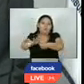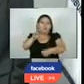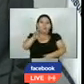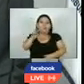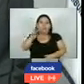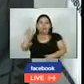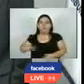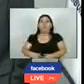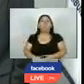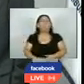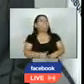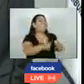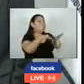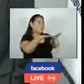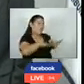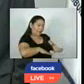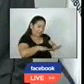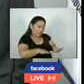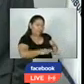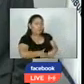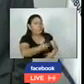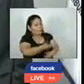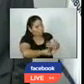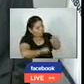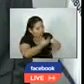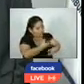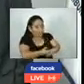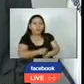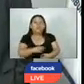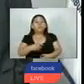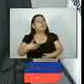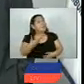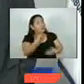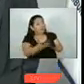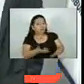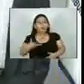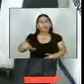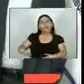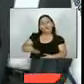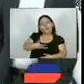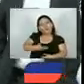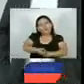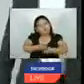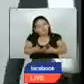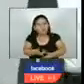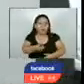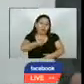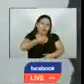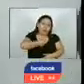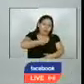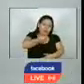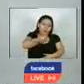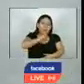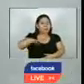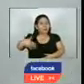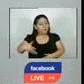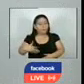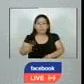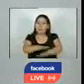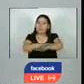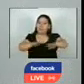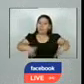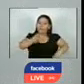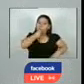del 2024. Muchas gracias, magistrado, por sus declaraciones. Y por supuesto, Roxana, estaremos pendientes para ampliar los detalles al respecto. Con